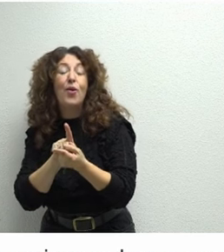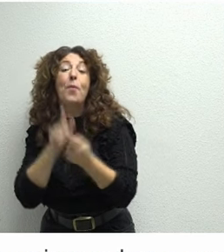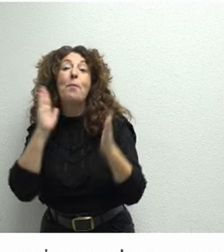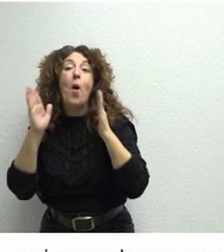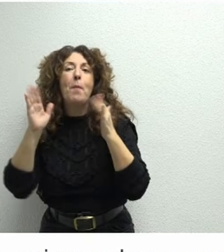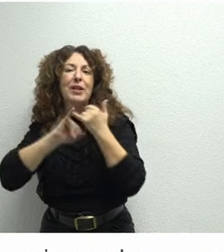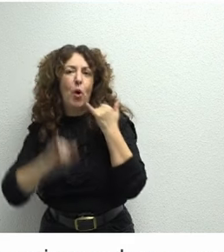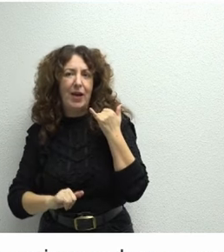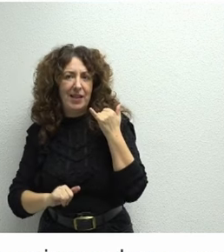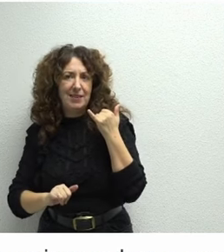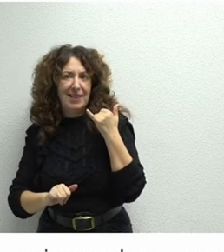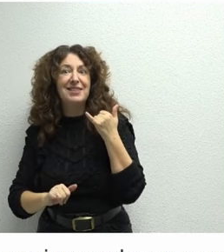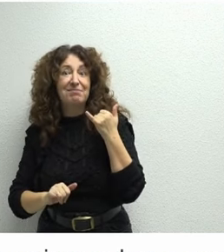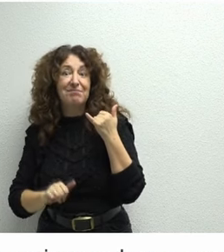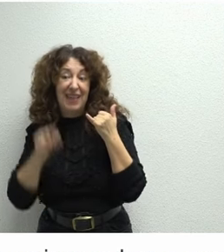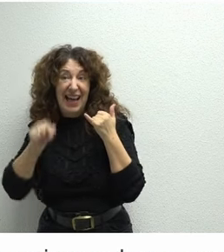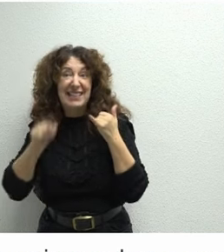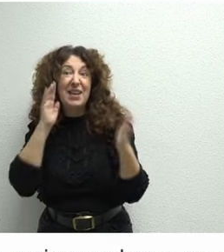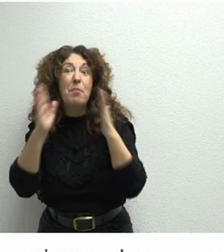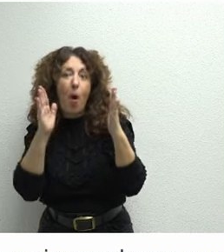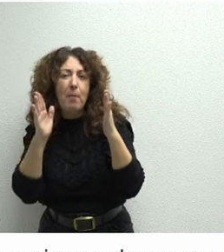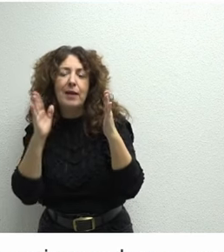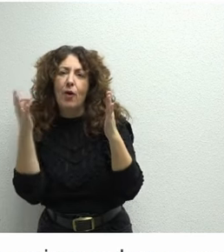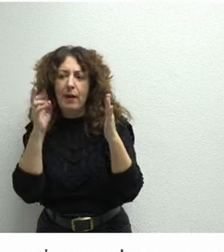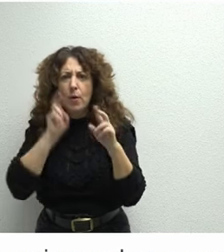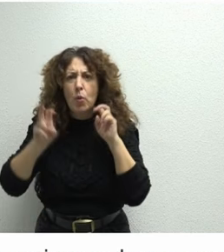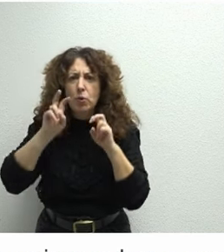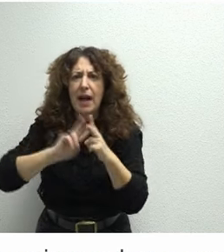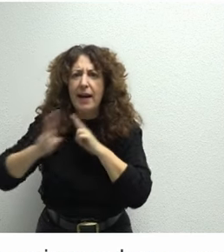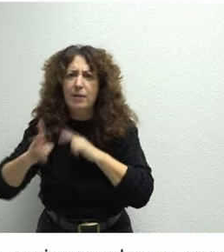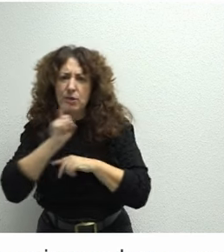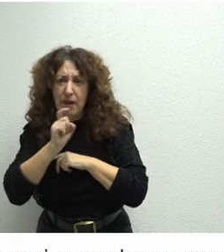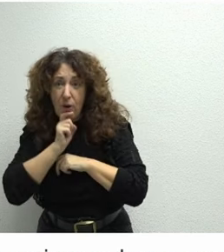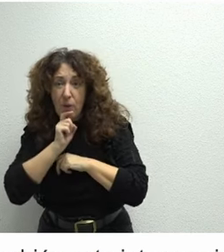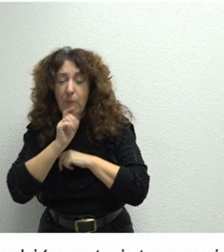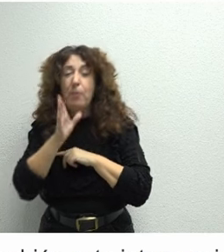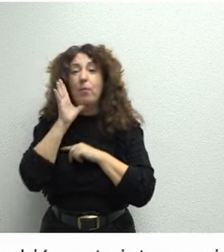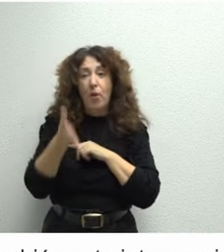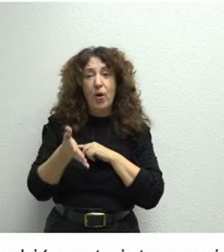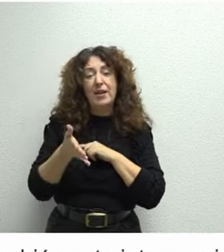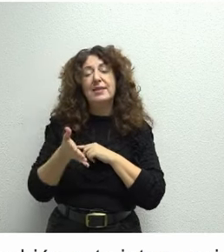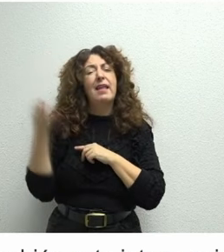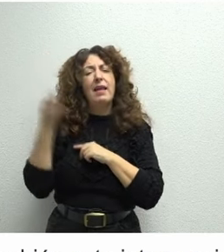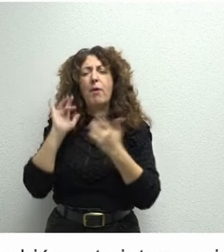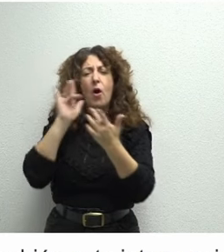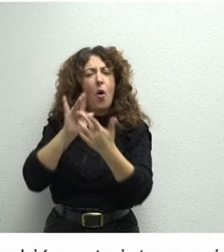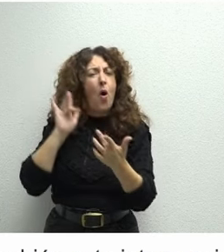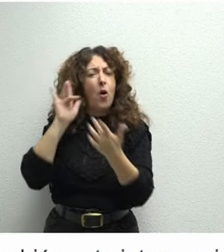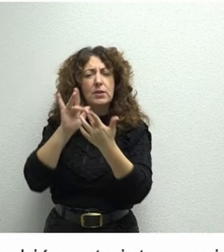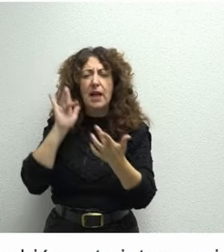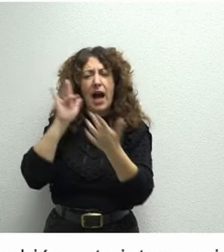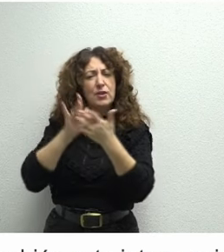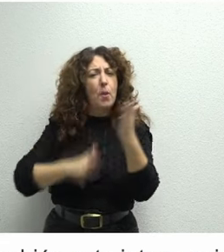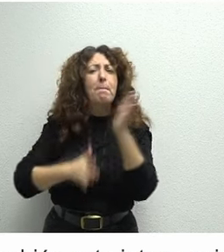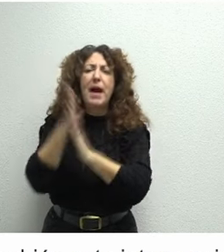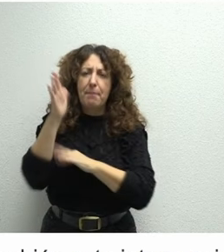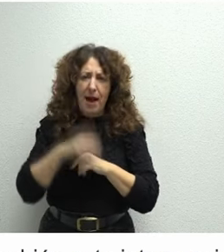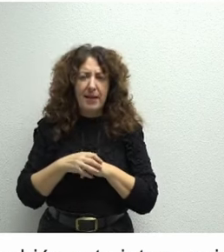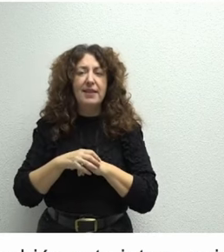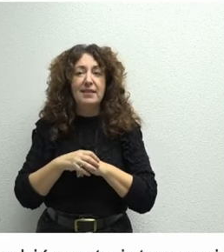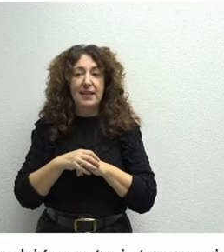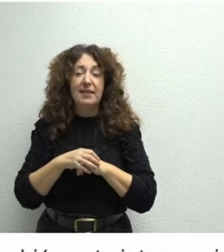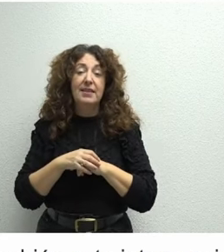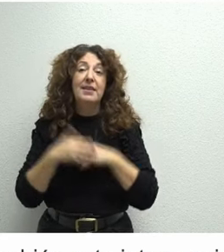crisis que bueno pues hay que buscar respuesta Y bueno pues en ese sentido digamos el contacto permanente también también existe no y en ese